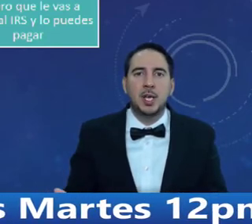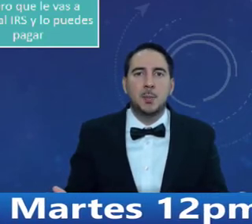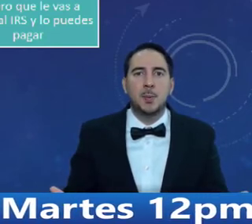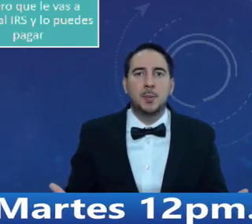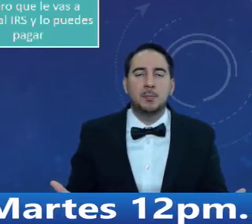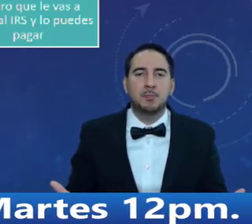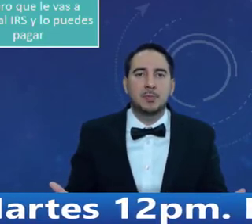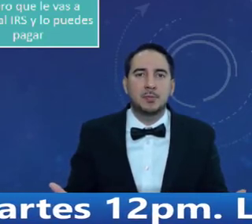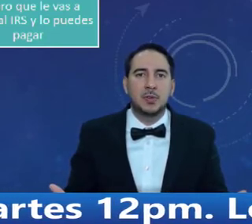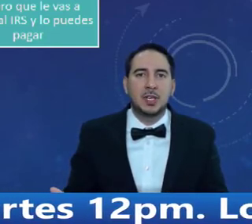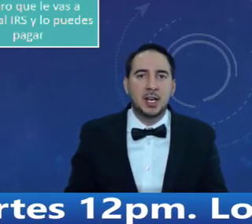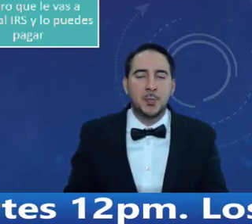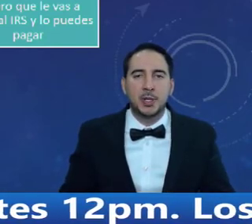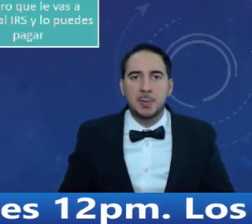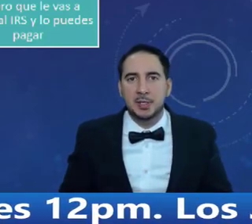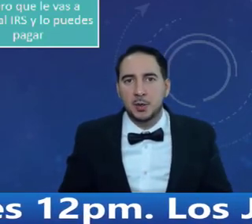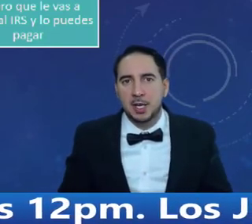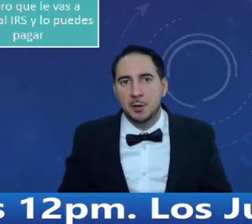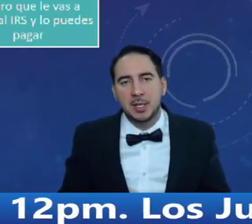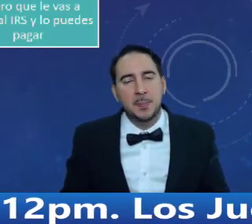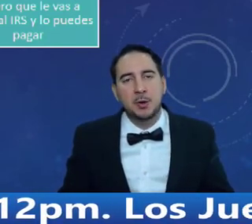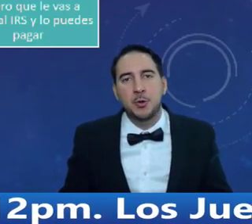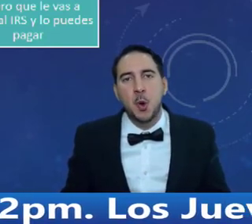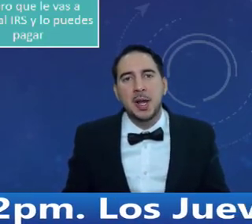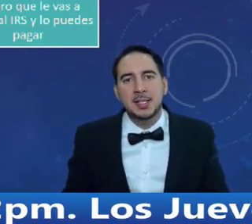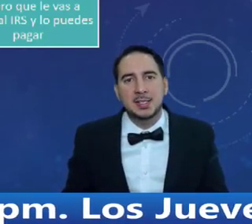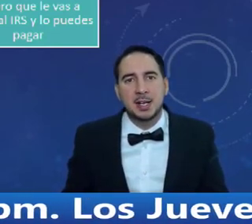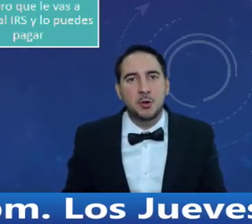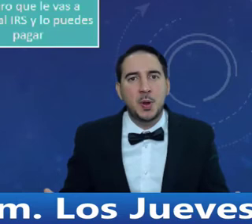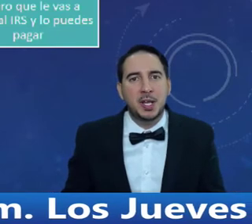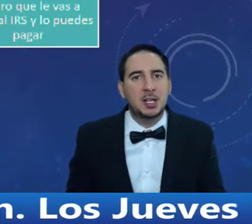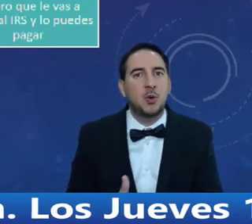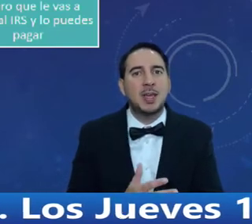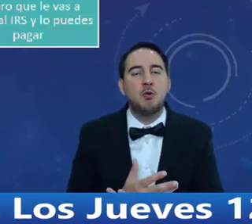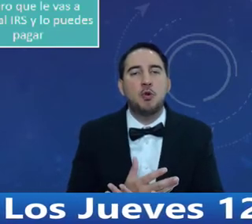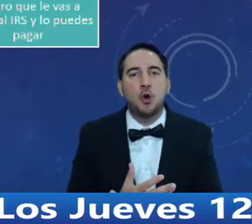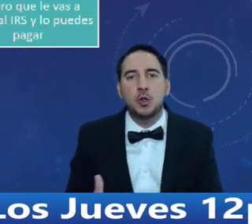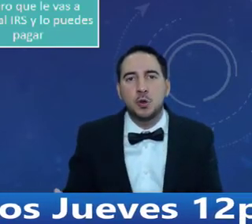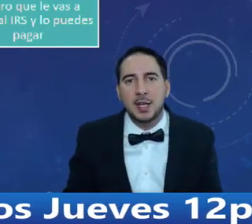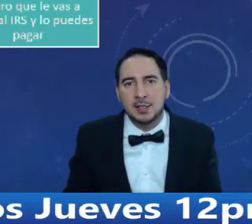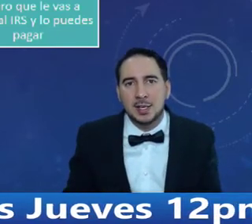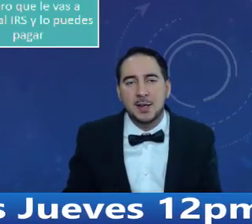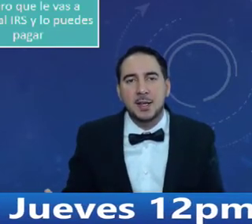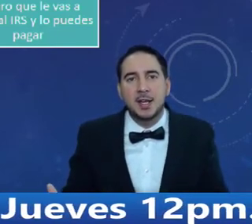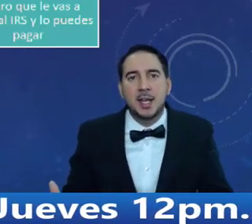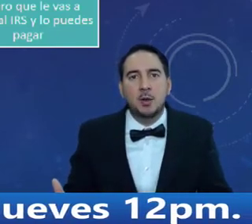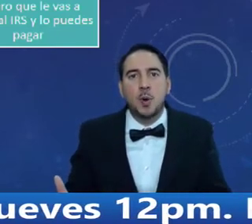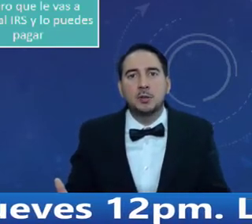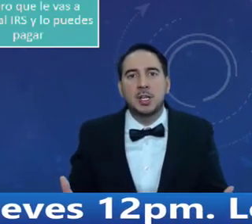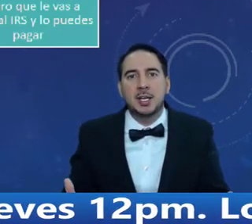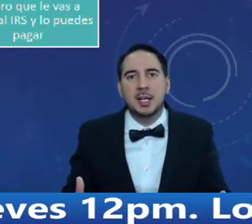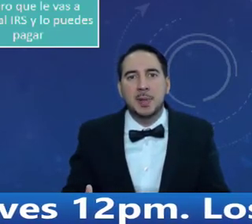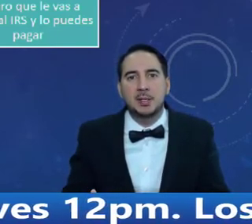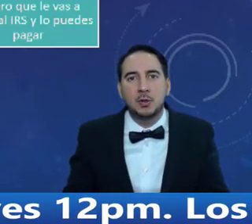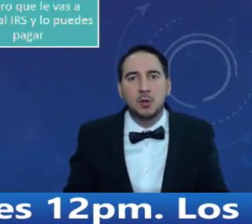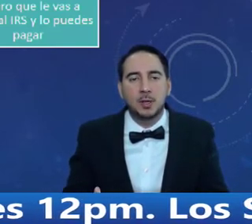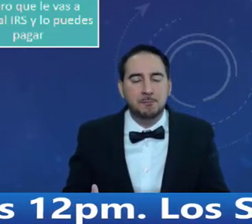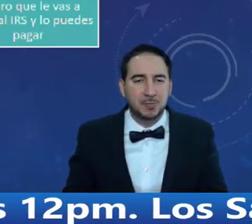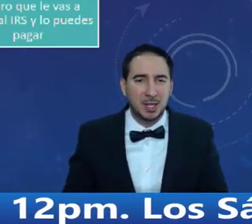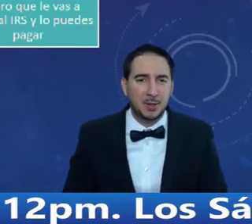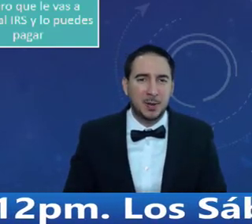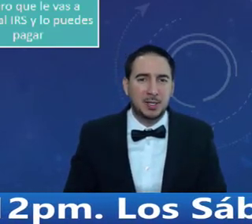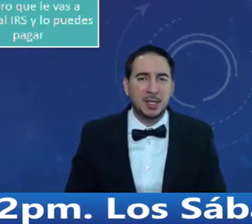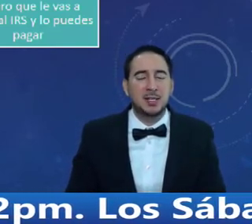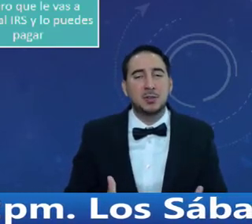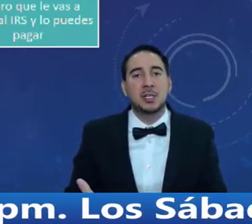usted, si quiere, puede estar vestido de traje con bata, pero no es necesario, no es requerido. No hay un código de ética en cuánto tiene que estar vestido